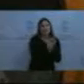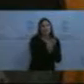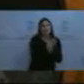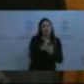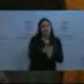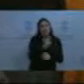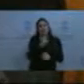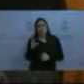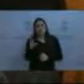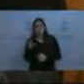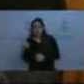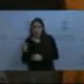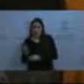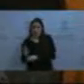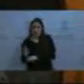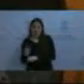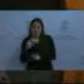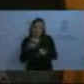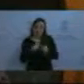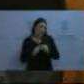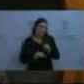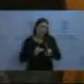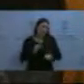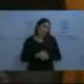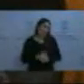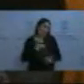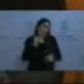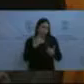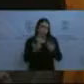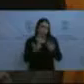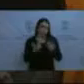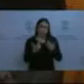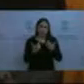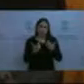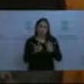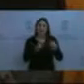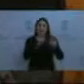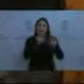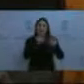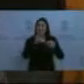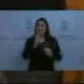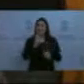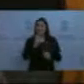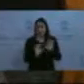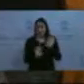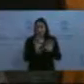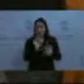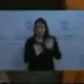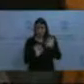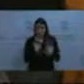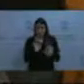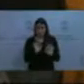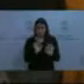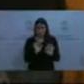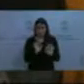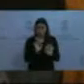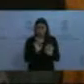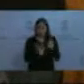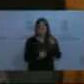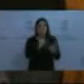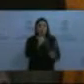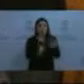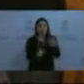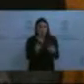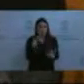económicas, y Asturias, desde luego, eso lo cumple a rajatabla. El 63% de las